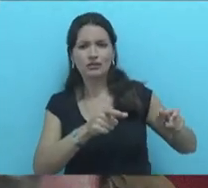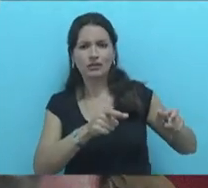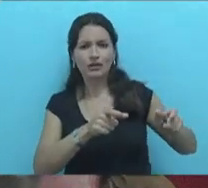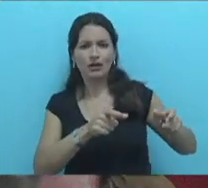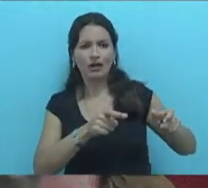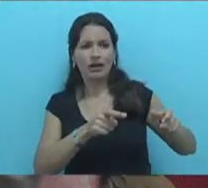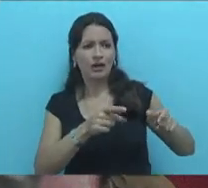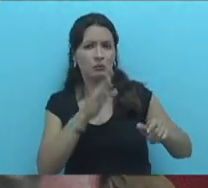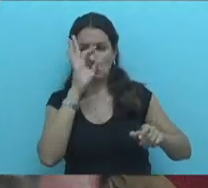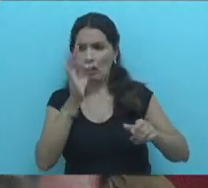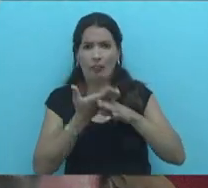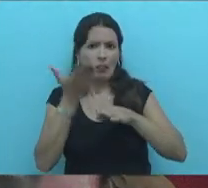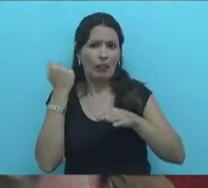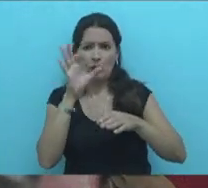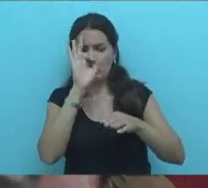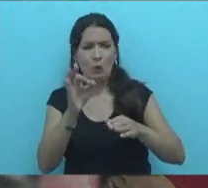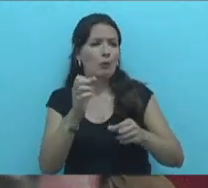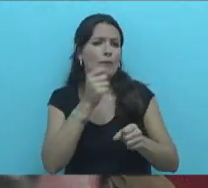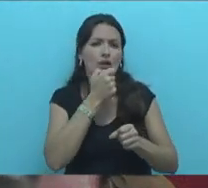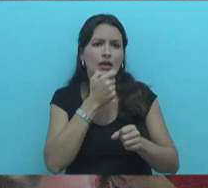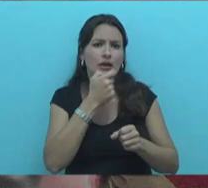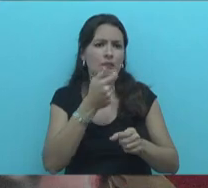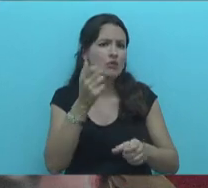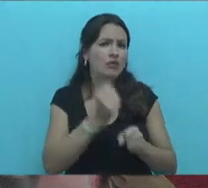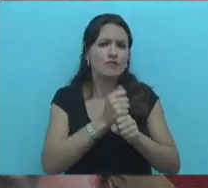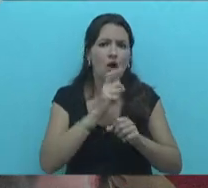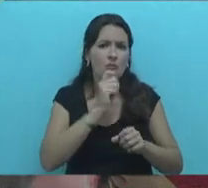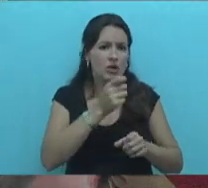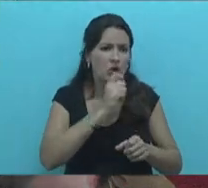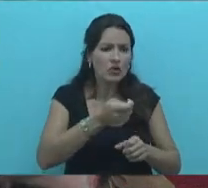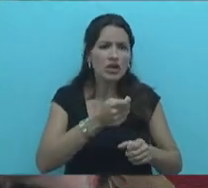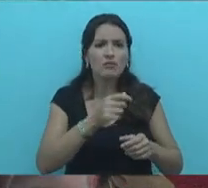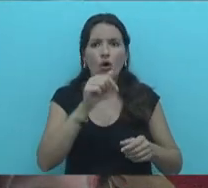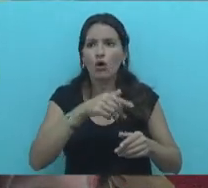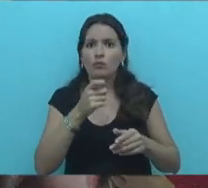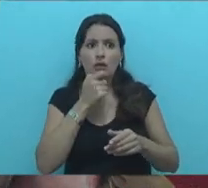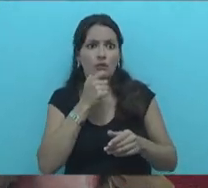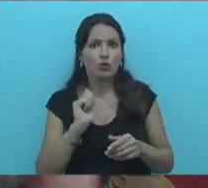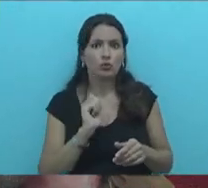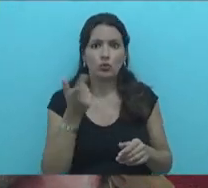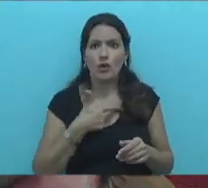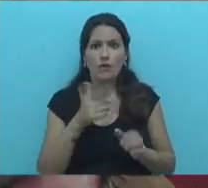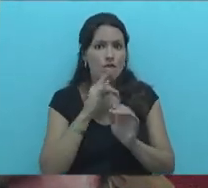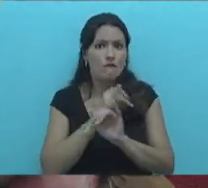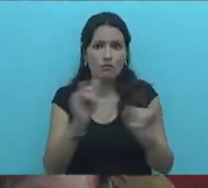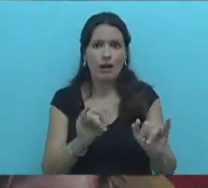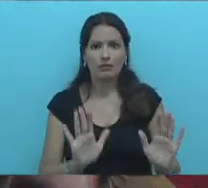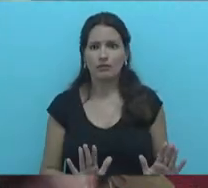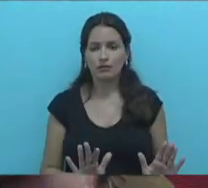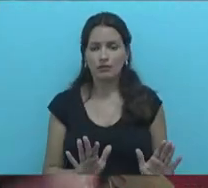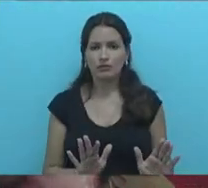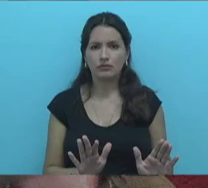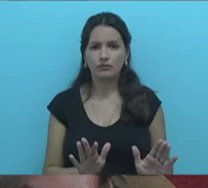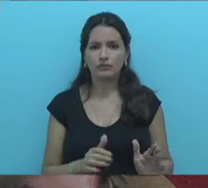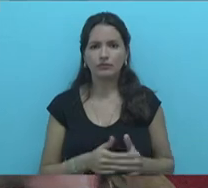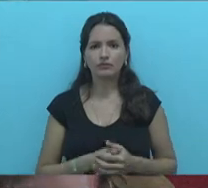información pública, en el periodismo, en la comunicación social, hoy sean dueños como un negocio más, a veces